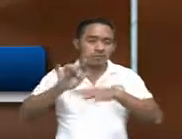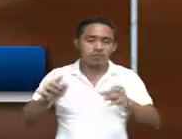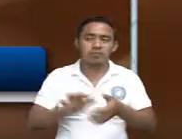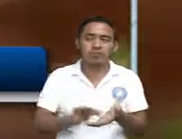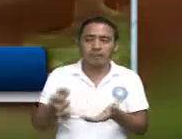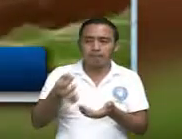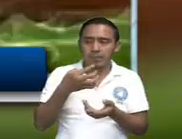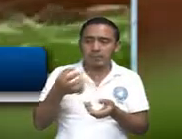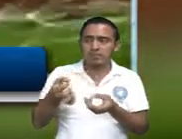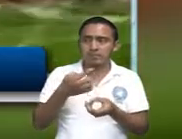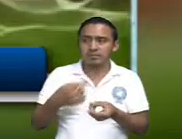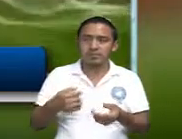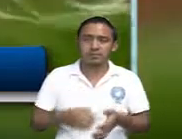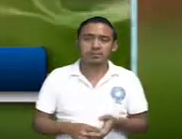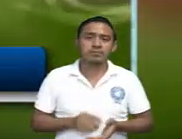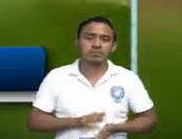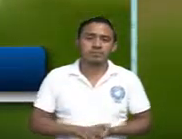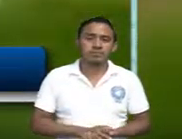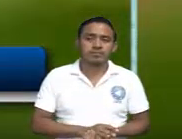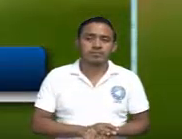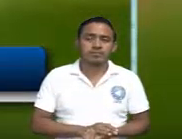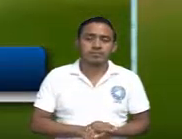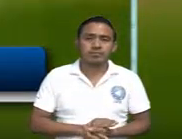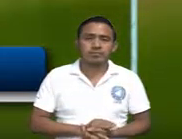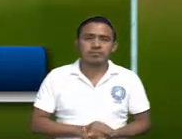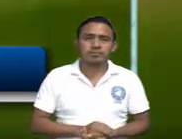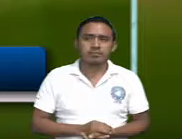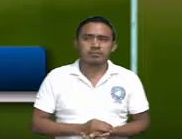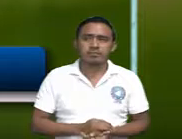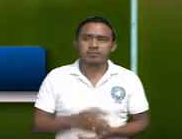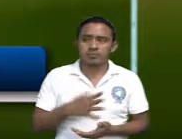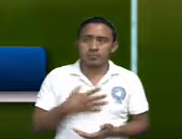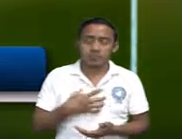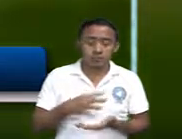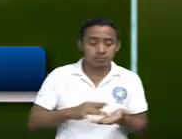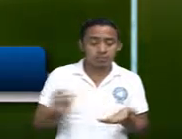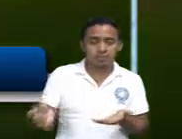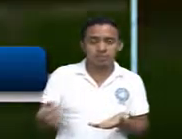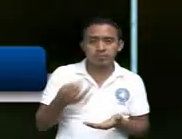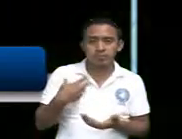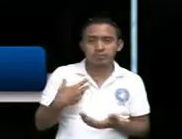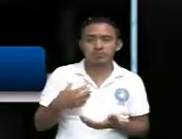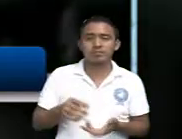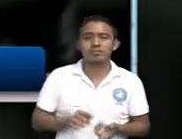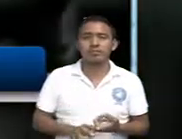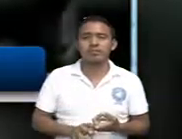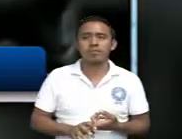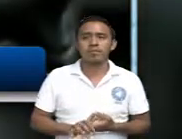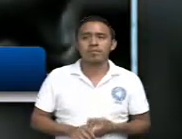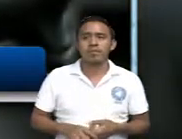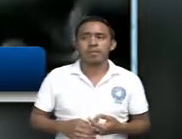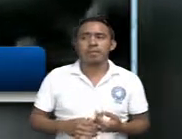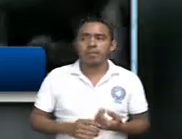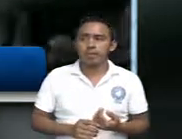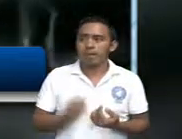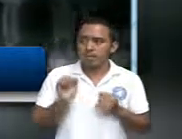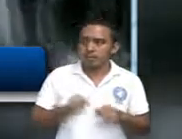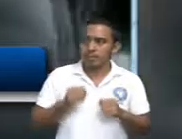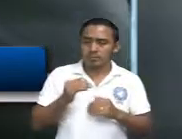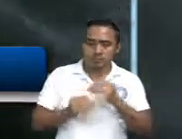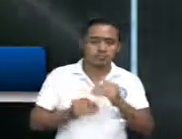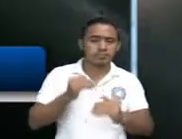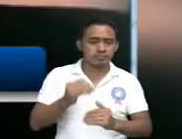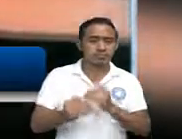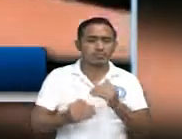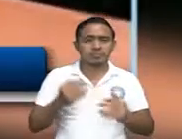dan vasodilatadores y toma su cápsula, ¿no? Generalmente propanolol. Entonces pueden llevar una buena sobrevida a